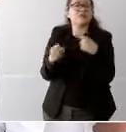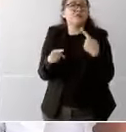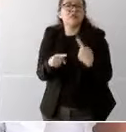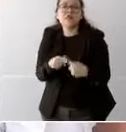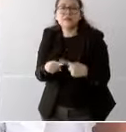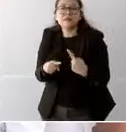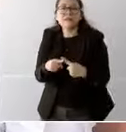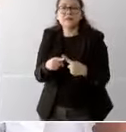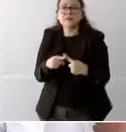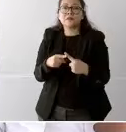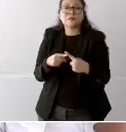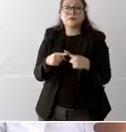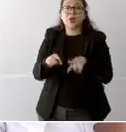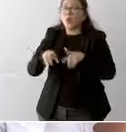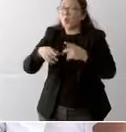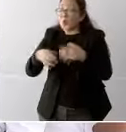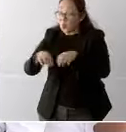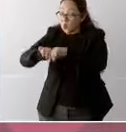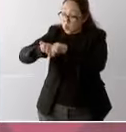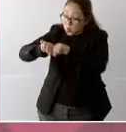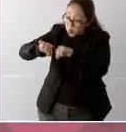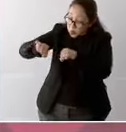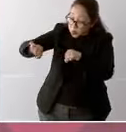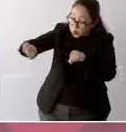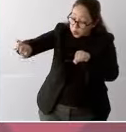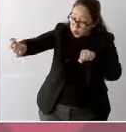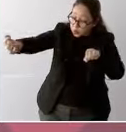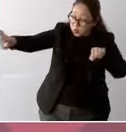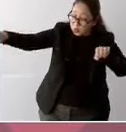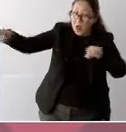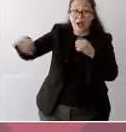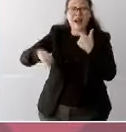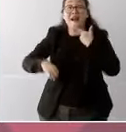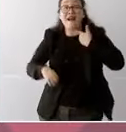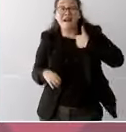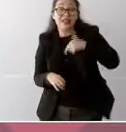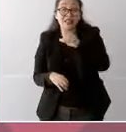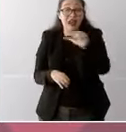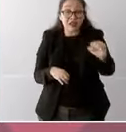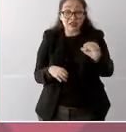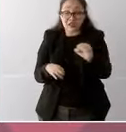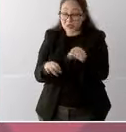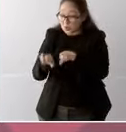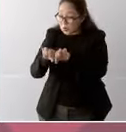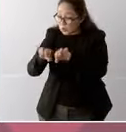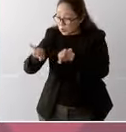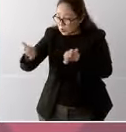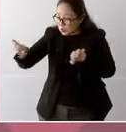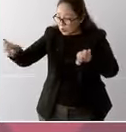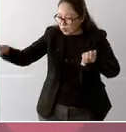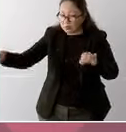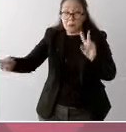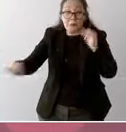por gasoductos. Y miren lo leonino de los contratos, que a los 20